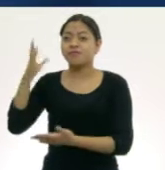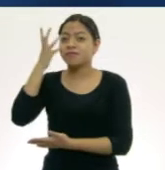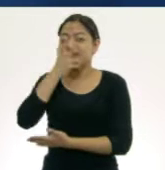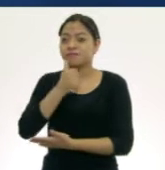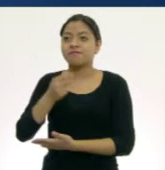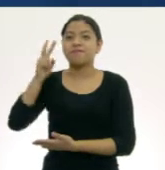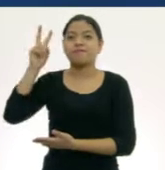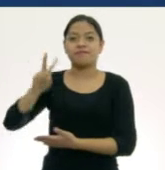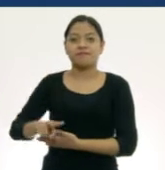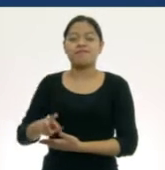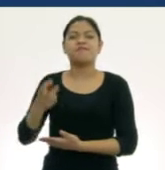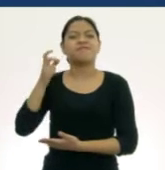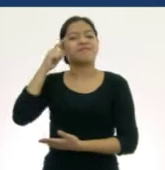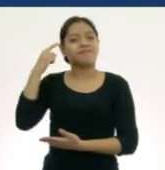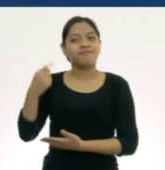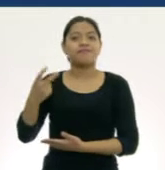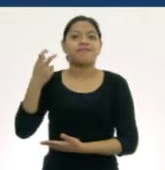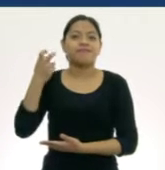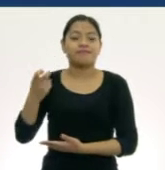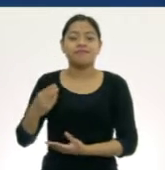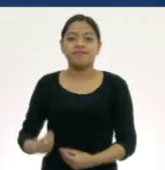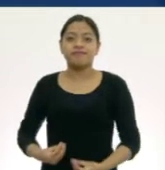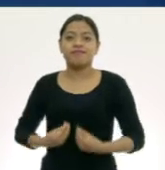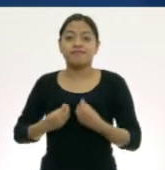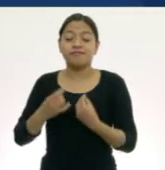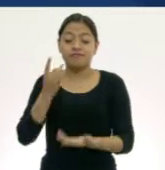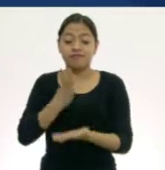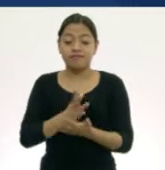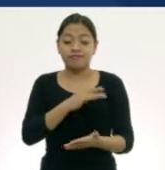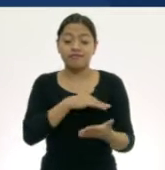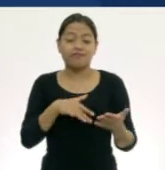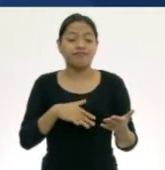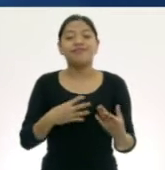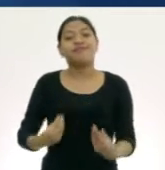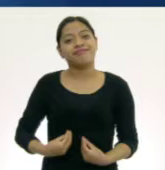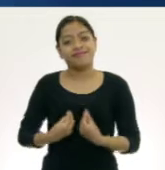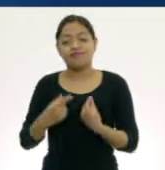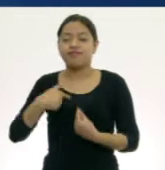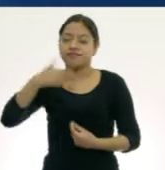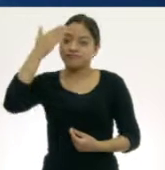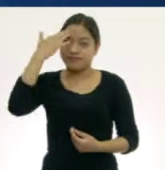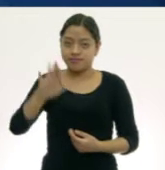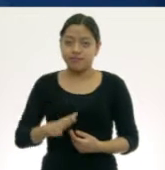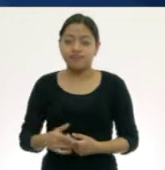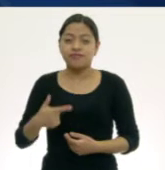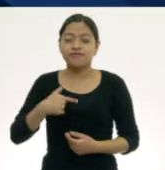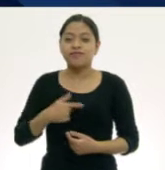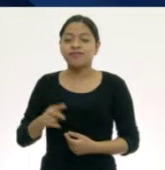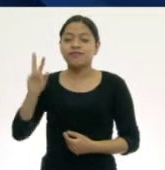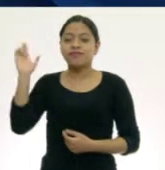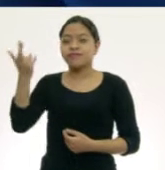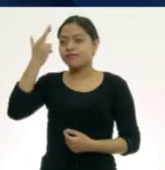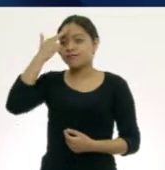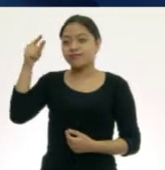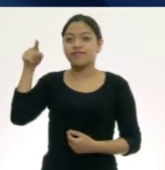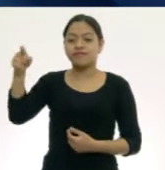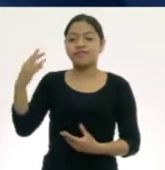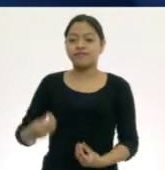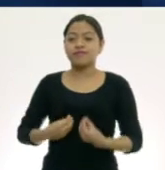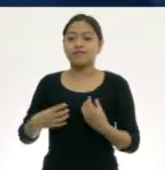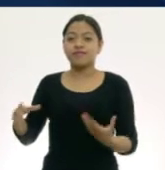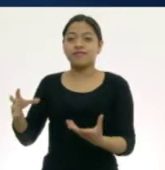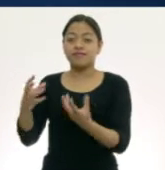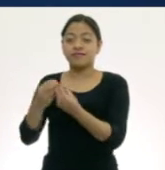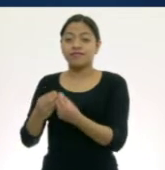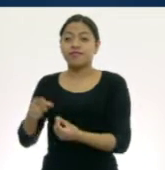eso, para vivirla y no para hacer literatura, lo sé. Pero cuando uso esa realidad es con la conciencia de